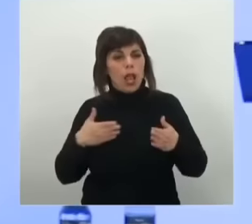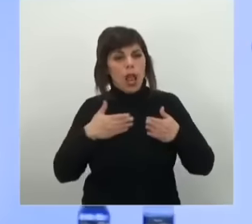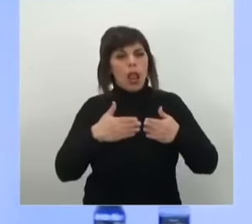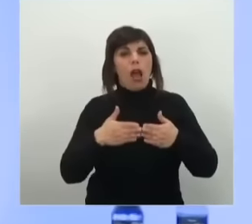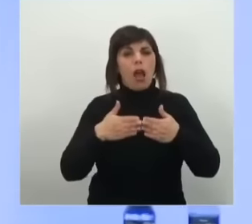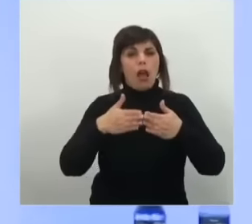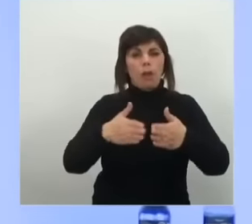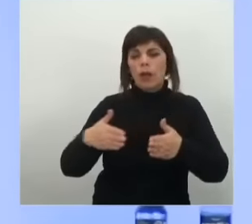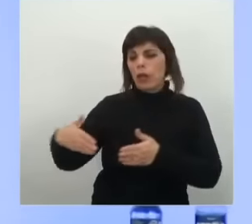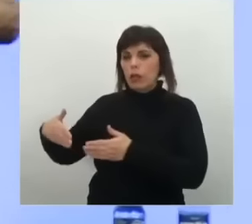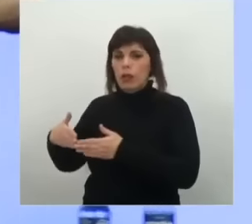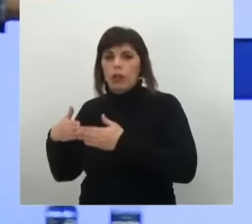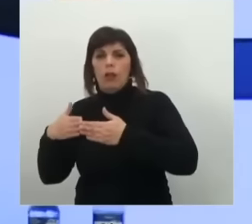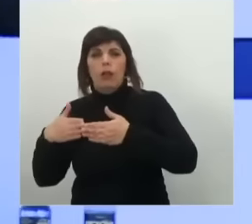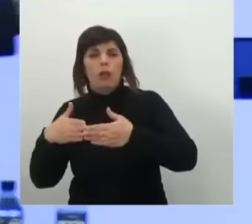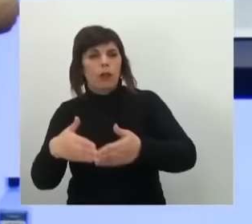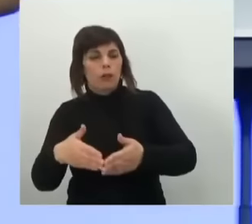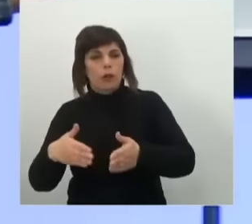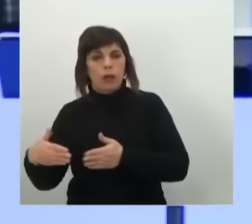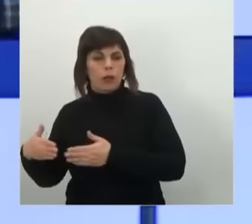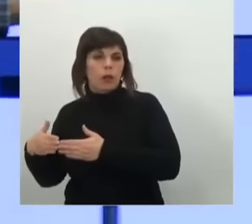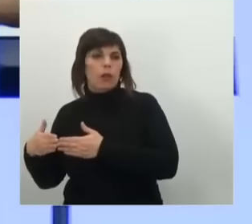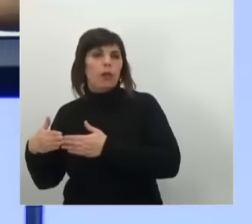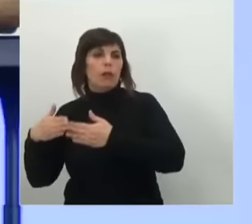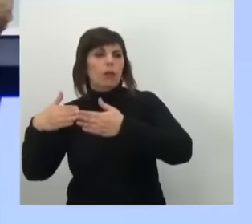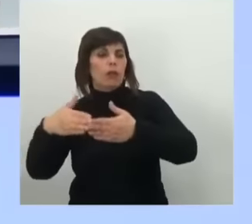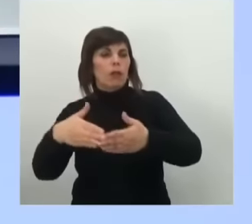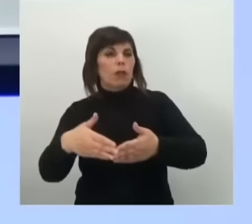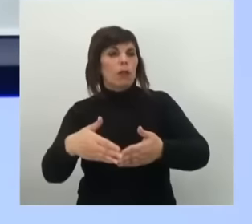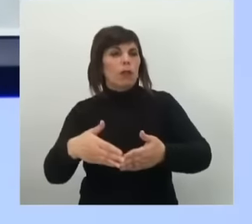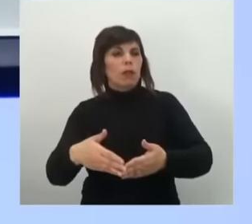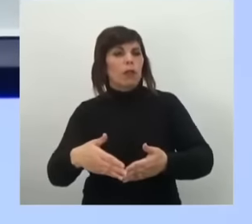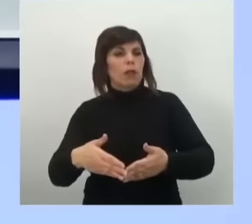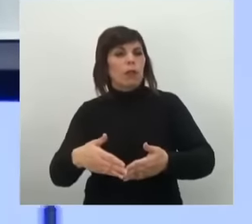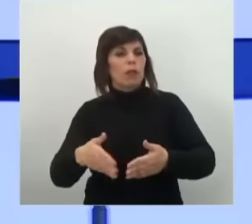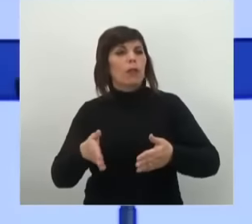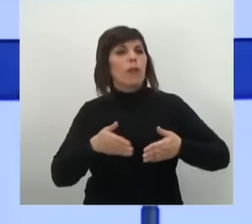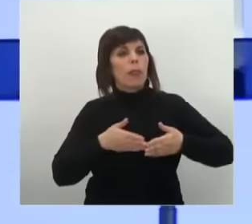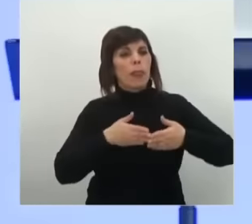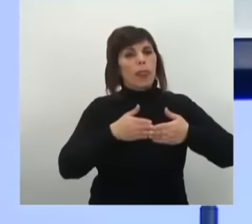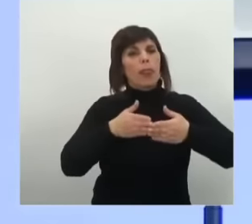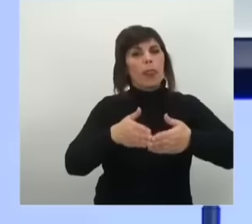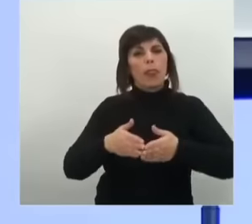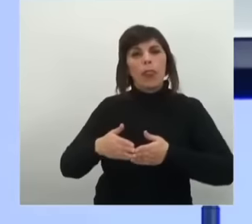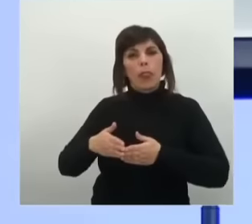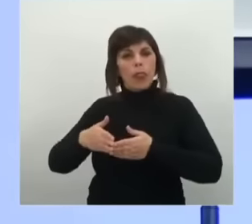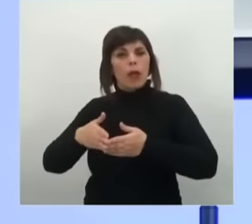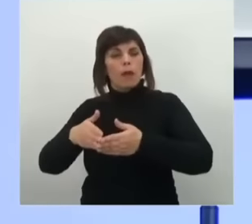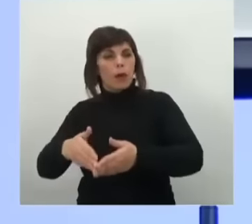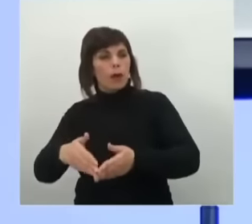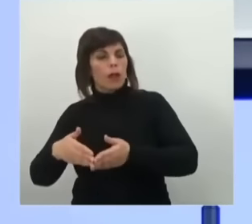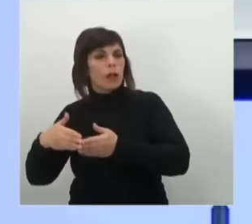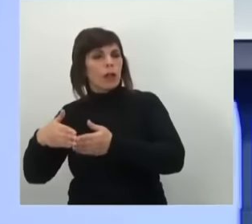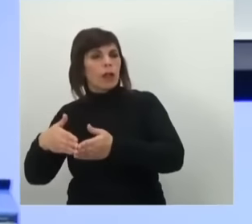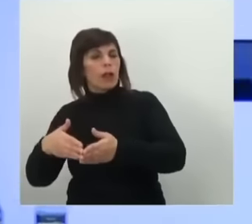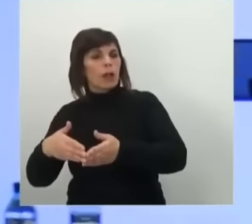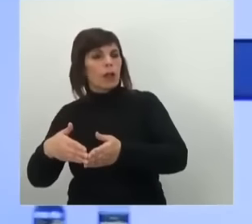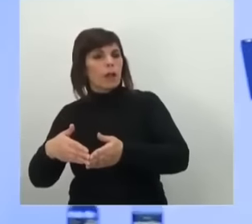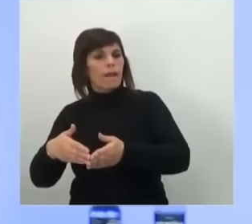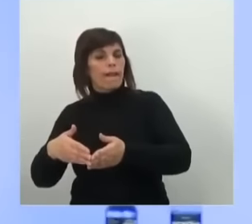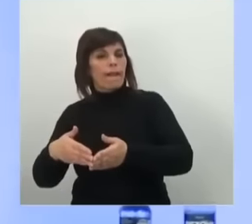barcas y había otras barcas con él no dice el resto de las barcas alcanzan